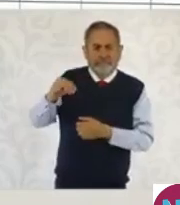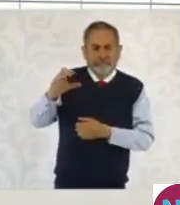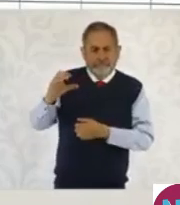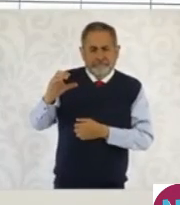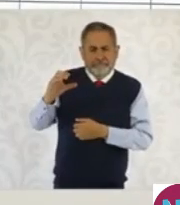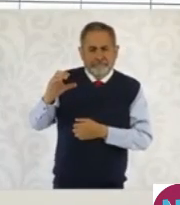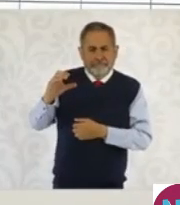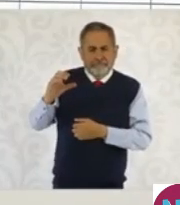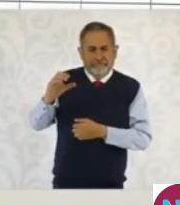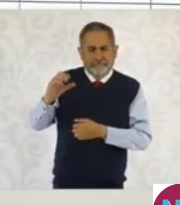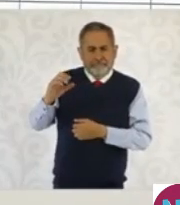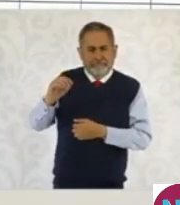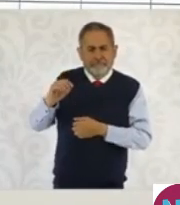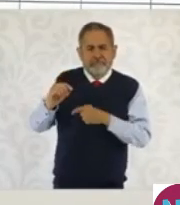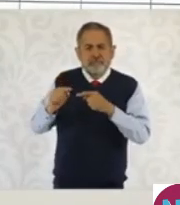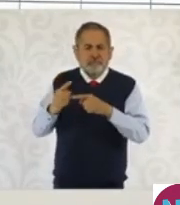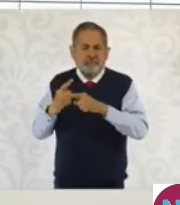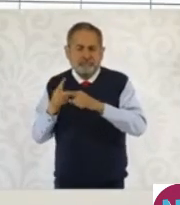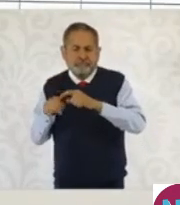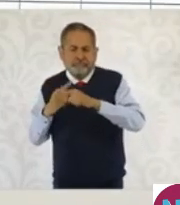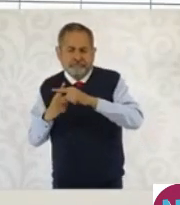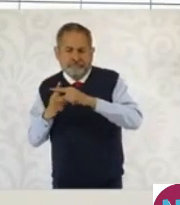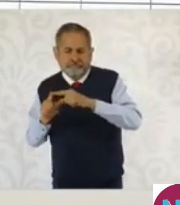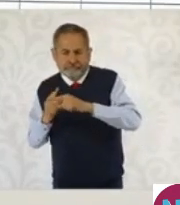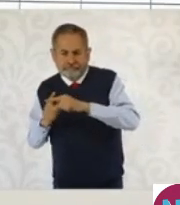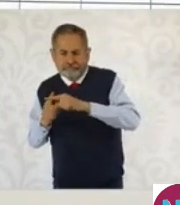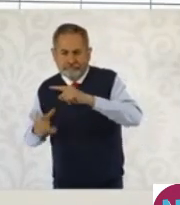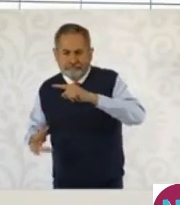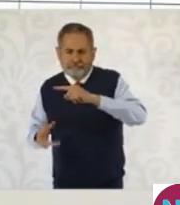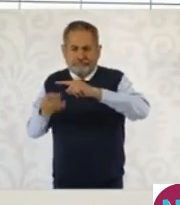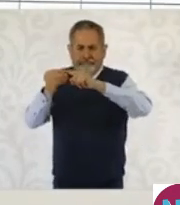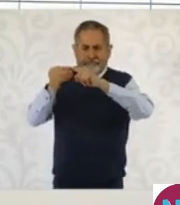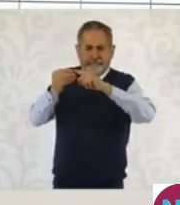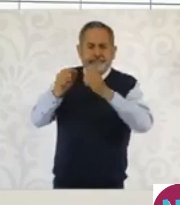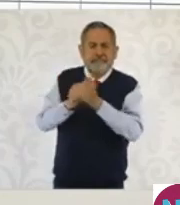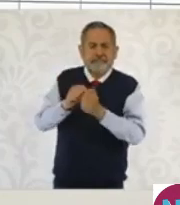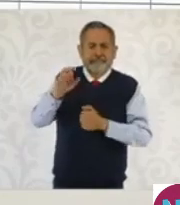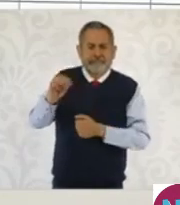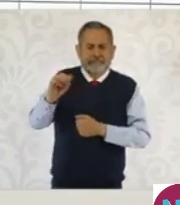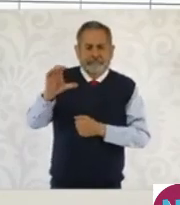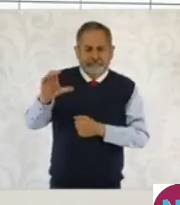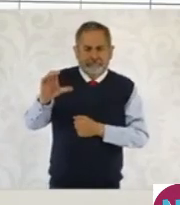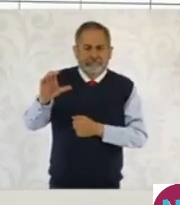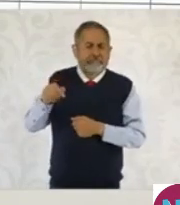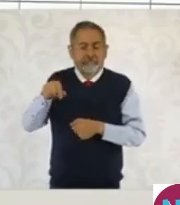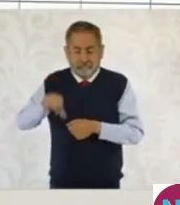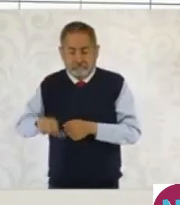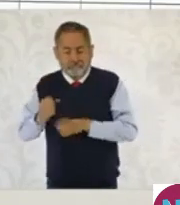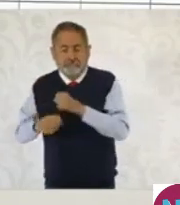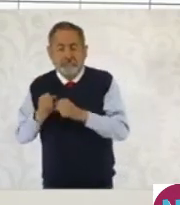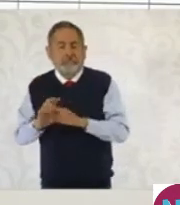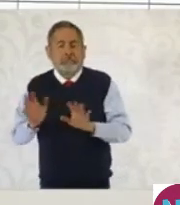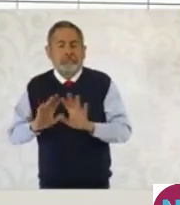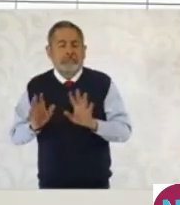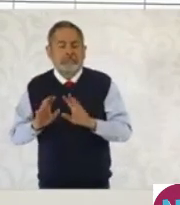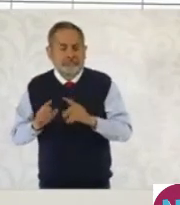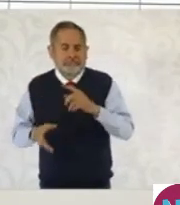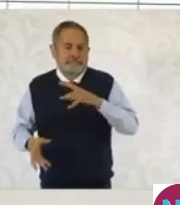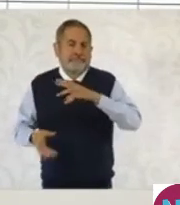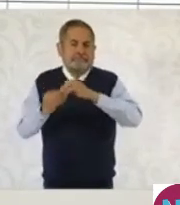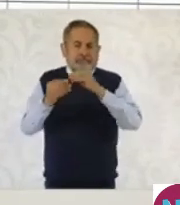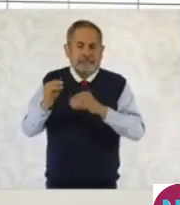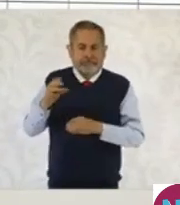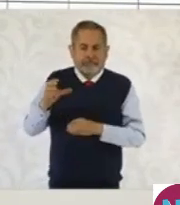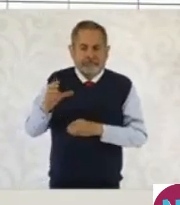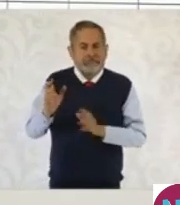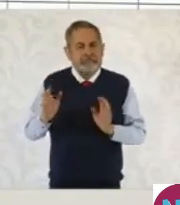la suma de los partidos chiquitos que había antes, que ya no participaron en esta elección. Entonces sí